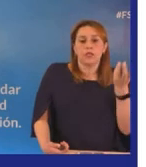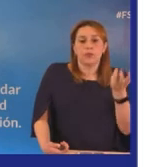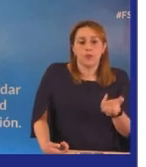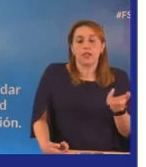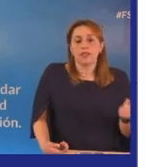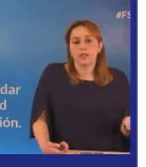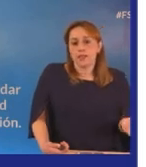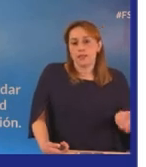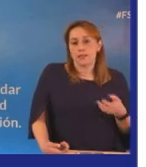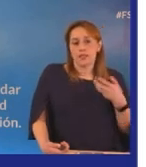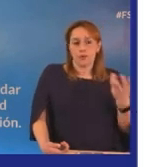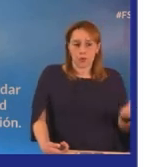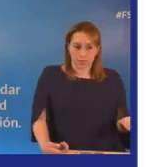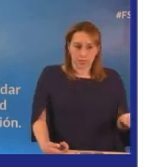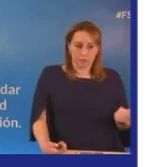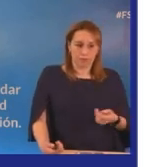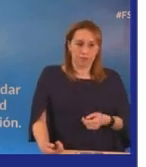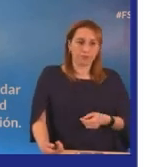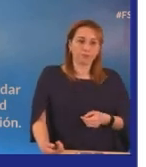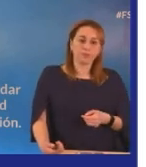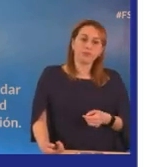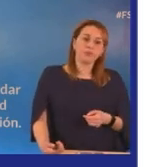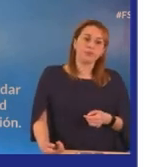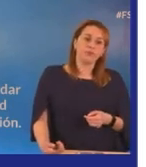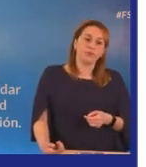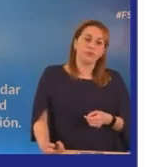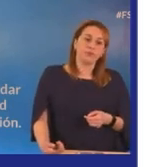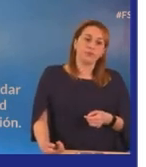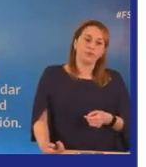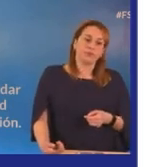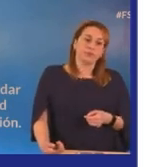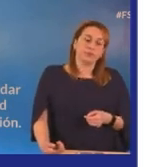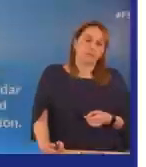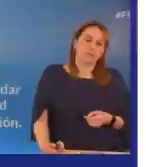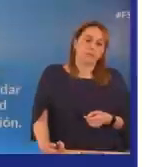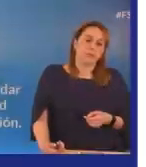que quiero que pueda activarse y moverse.